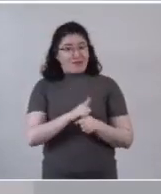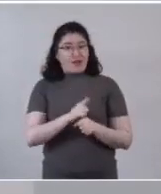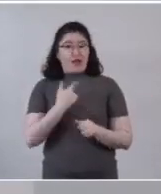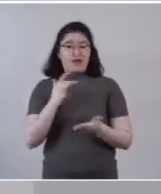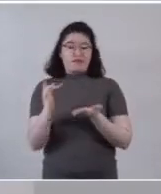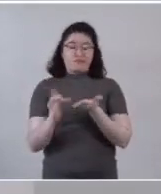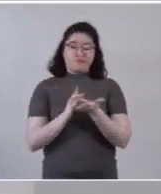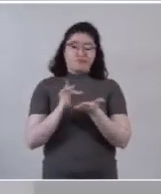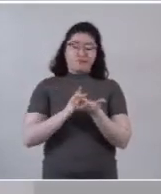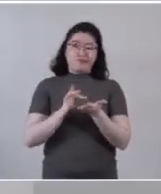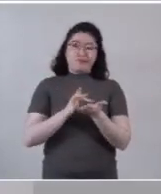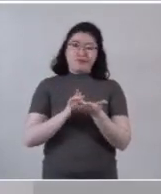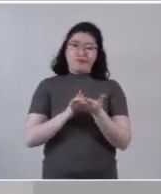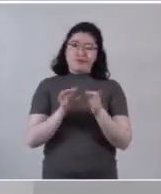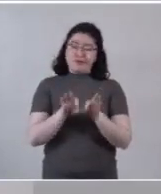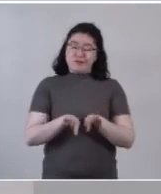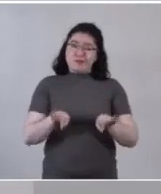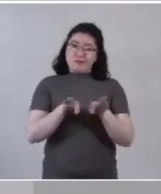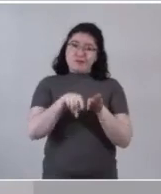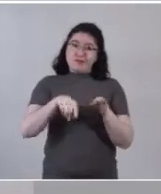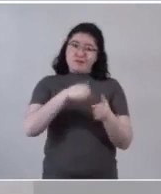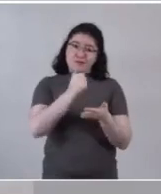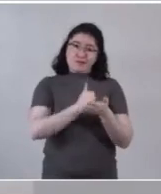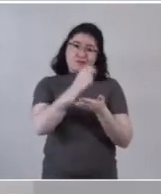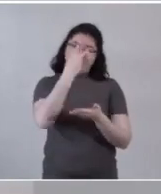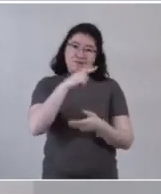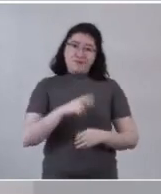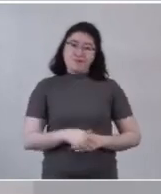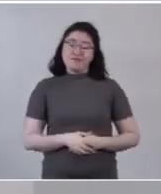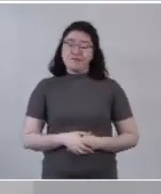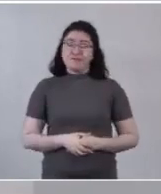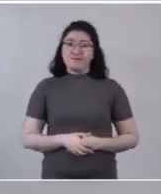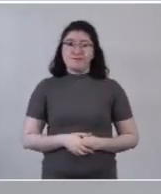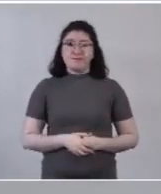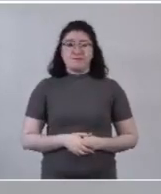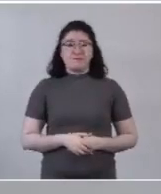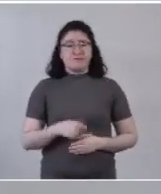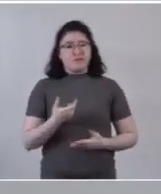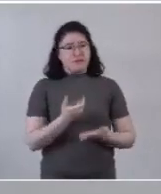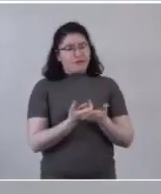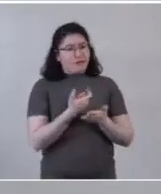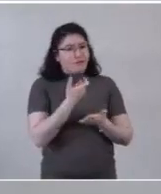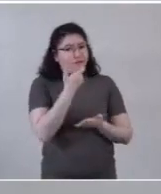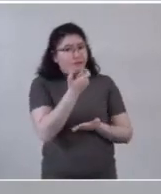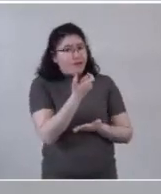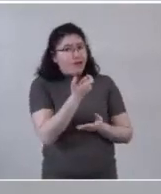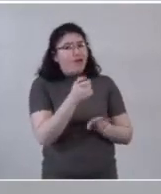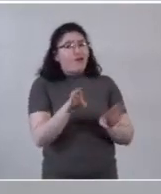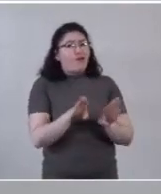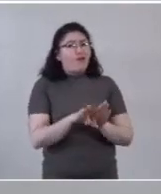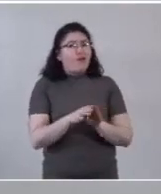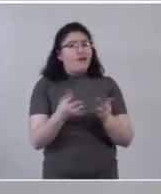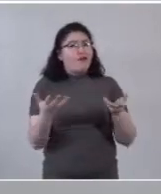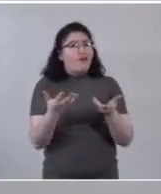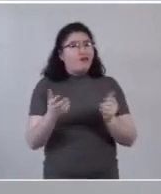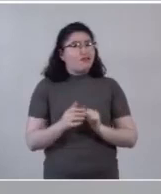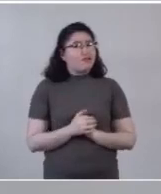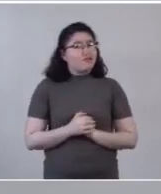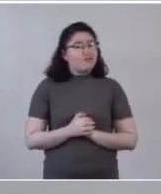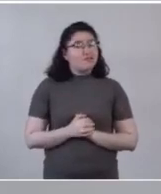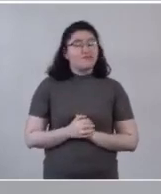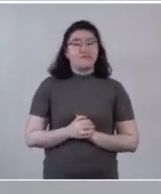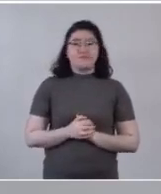manera muy importante en la Ciudad de México. ¿El costo y la manutención que van a tener esto, doctora? Sí,